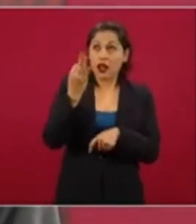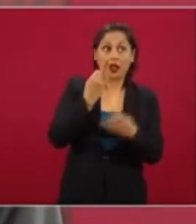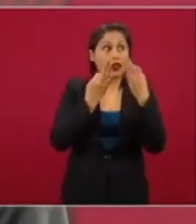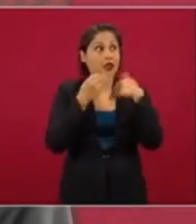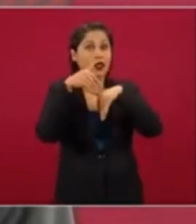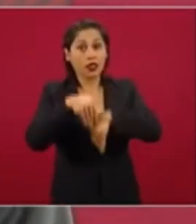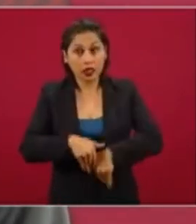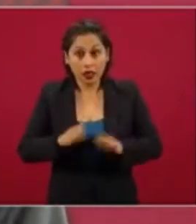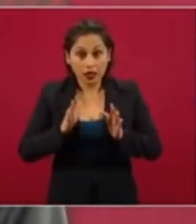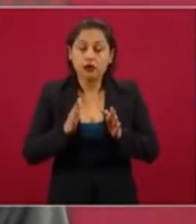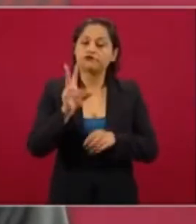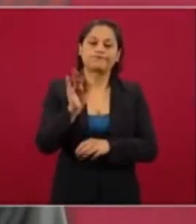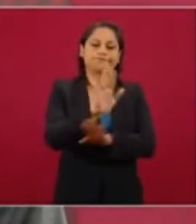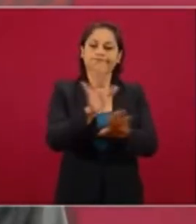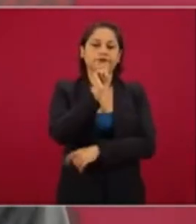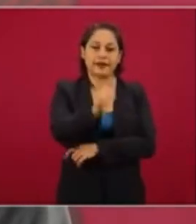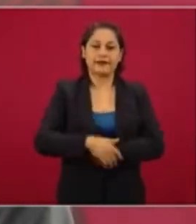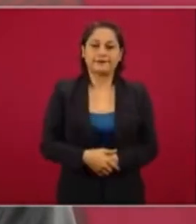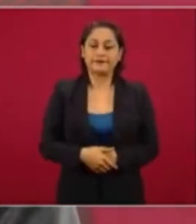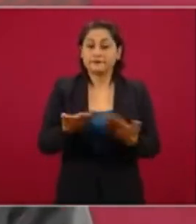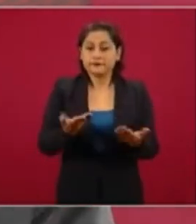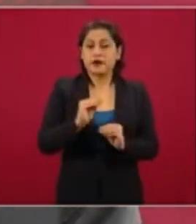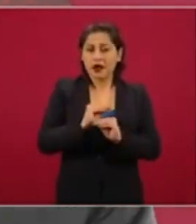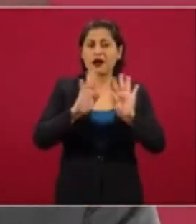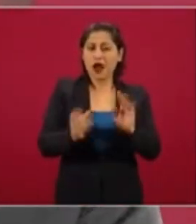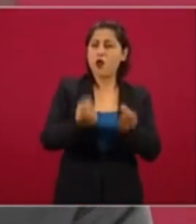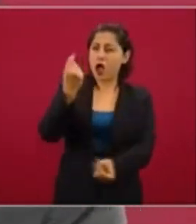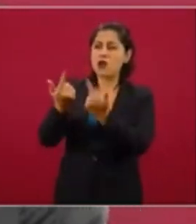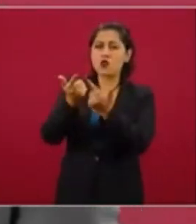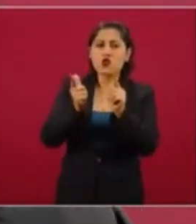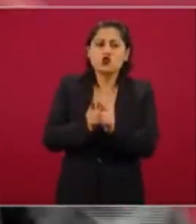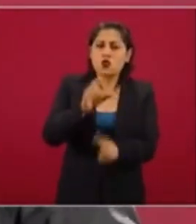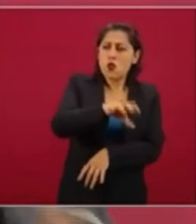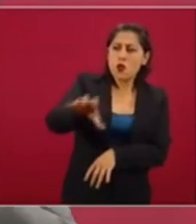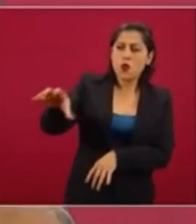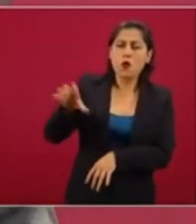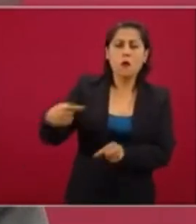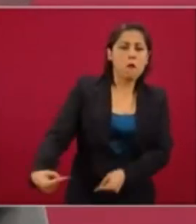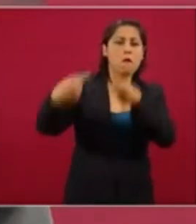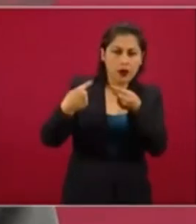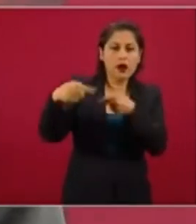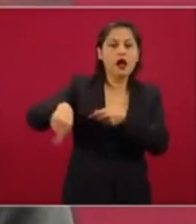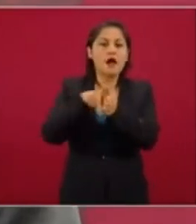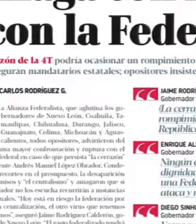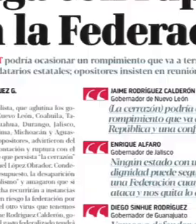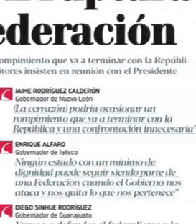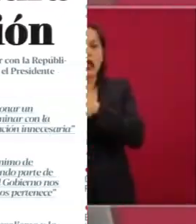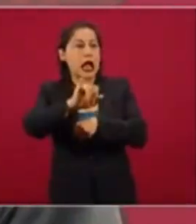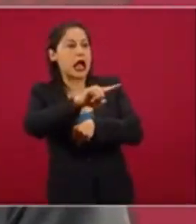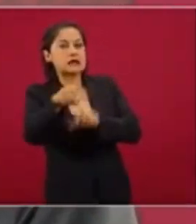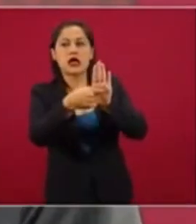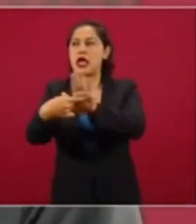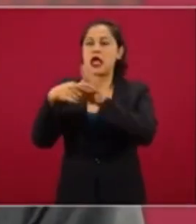cuando a nuestros adversarios o a la oposición, los medios de información le den todos los espacios, todo el